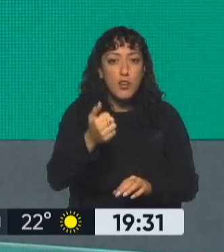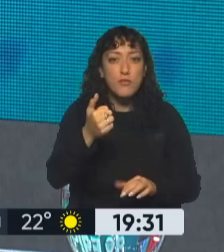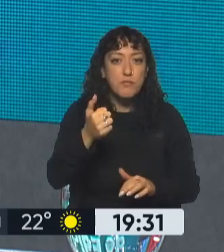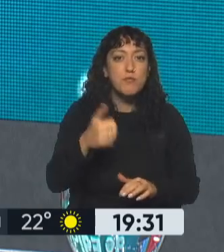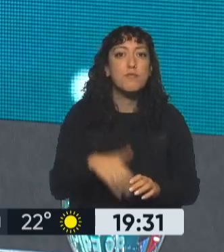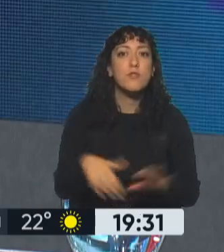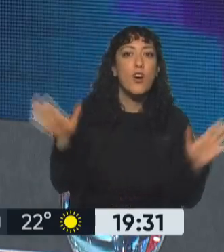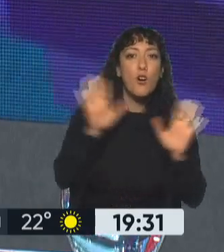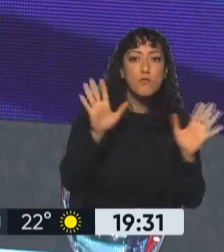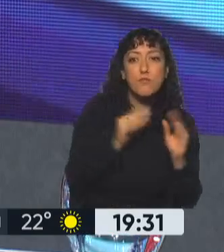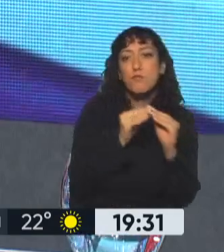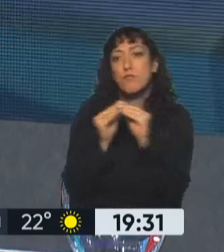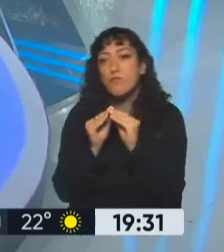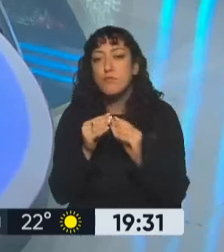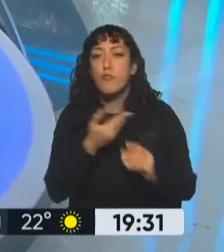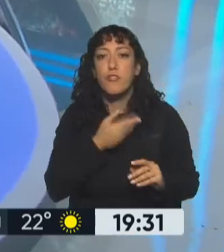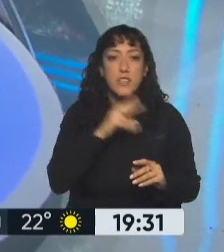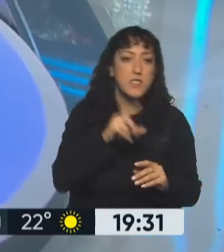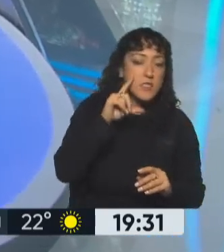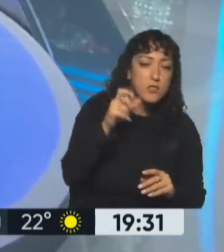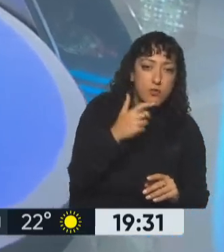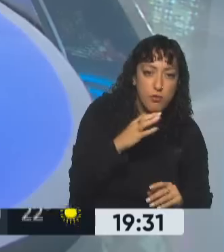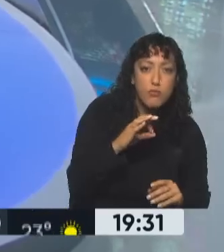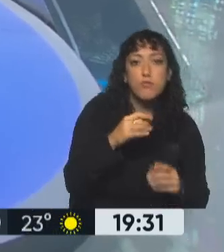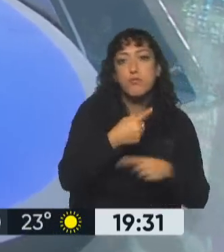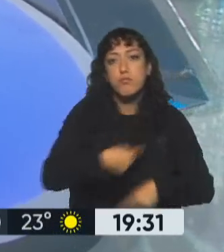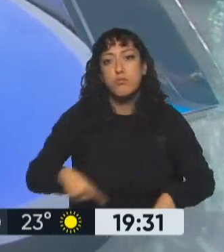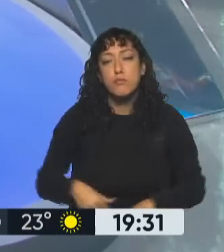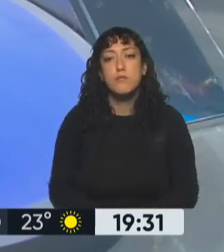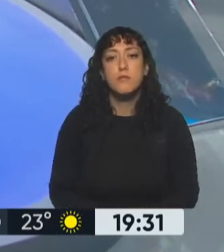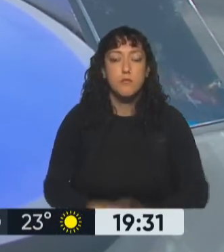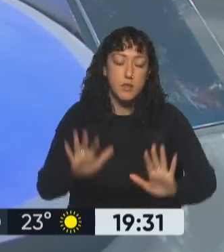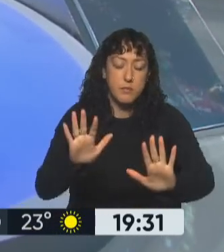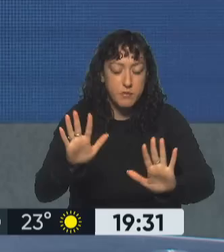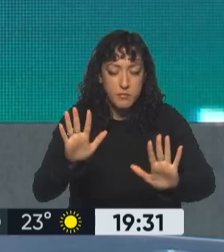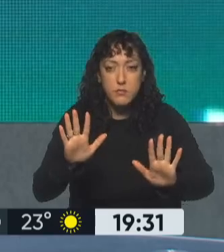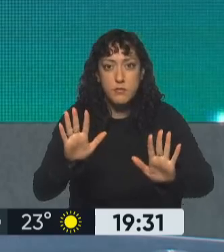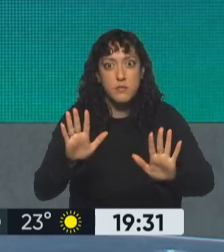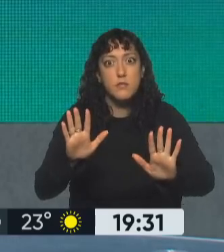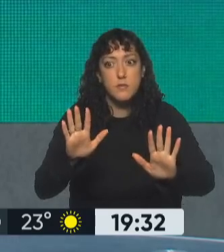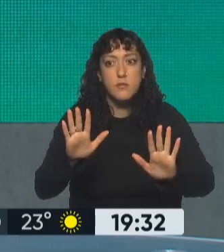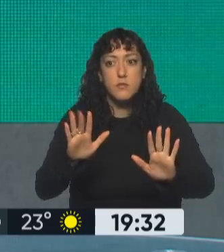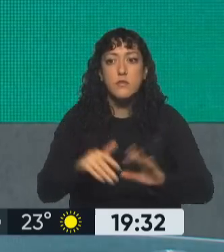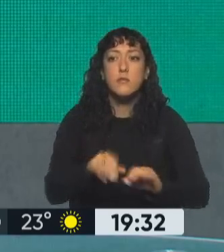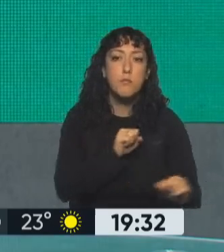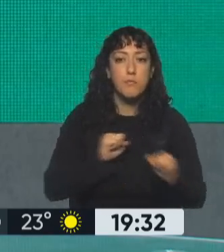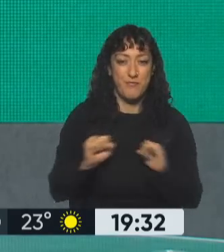va? Hola, Marcico. ¿Cómo va? ¿Cómo anda? ¿Desde dónde hay que mirar lo que pasó? Ah, no, para. Sí. Dame disparador.